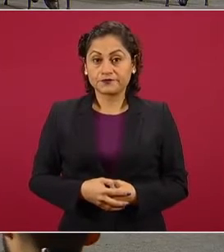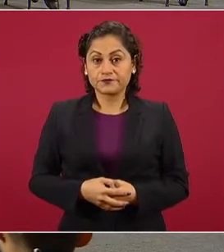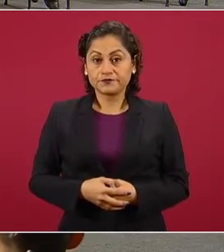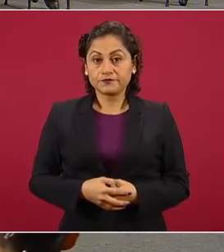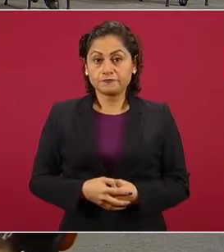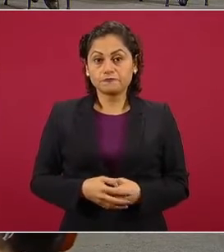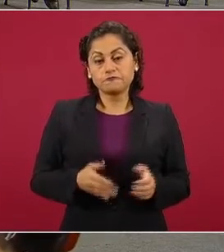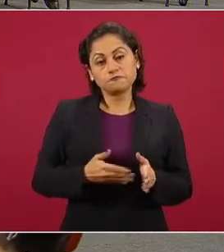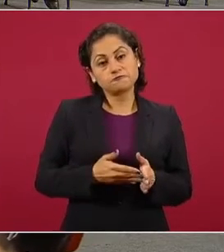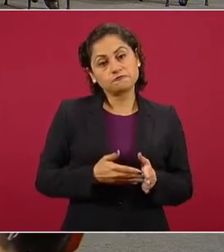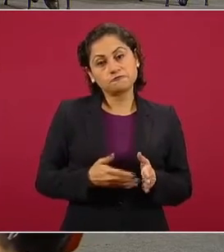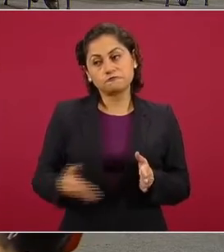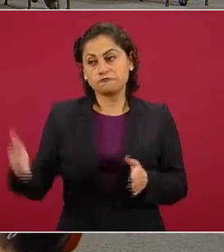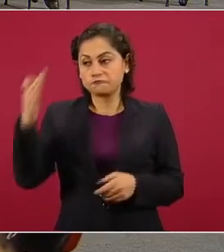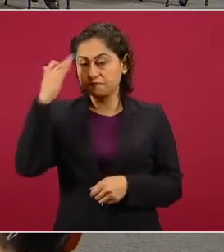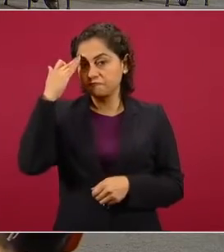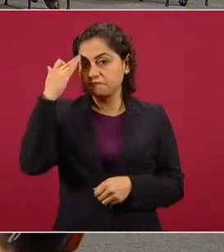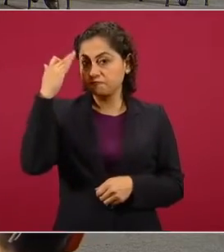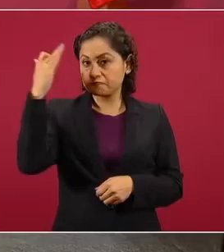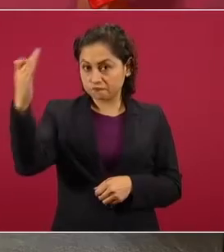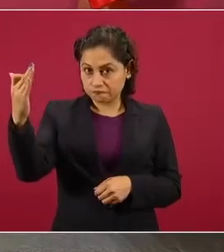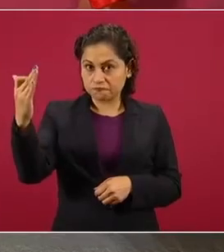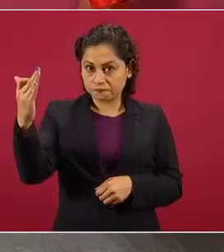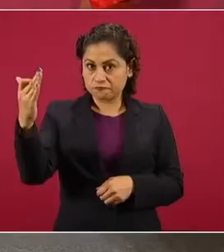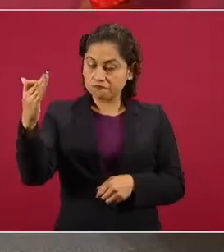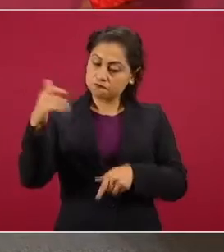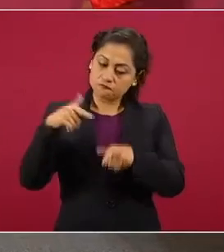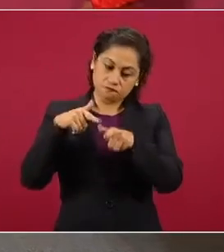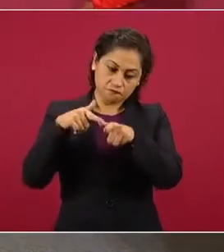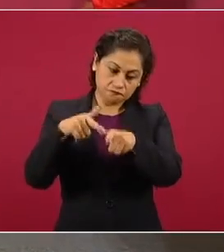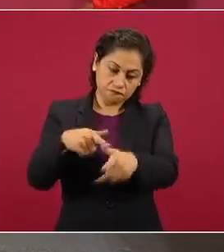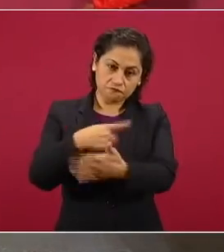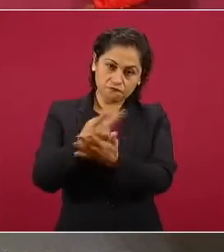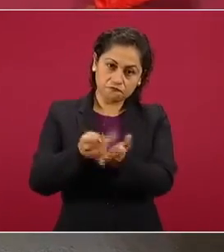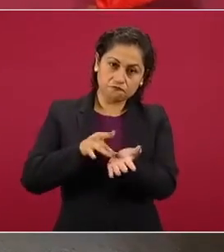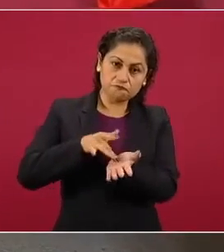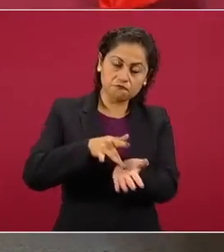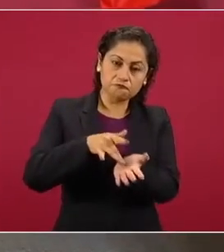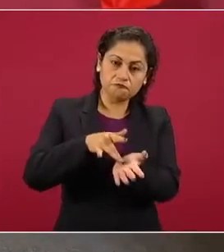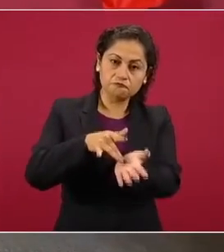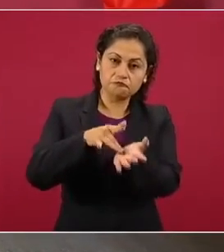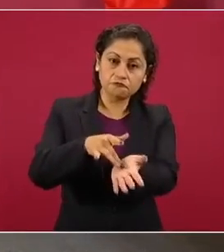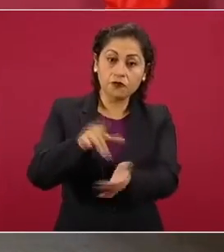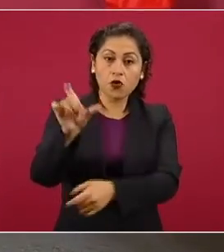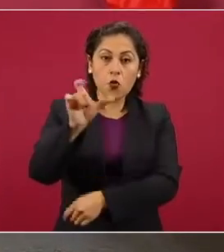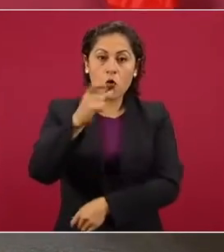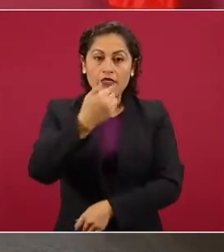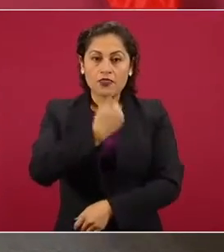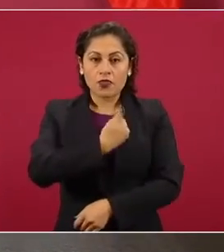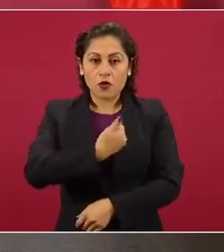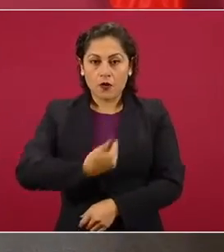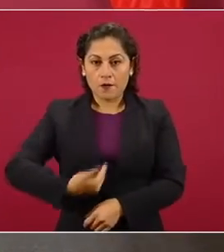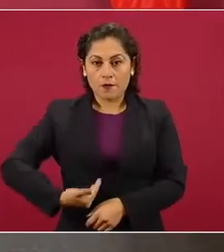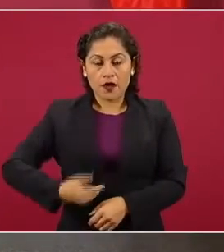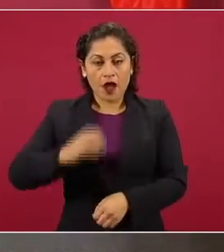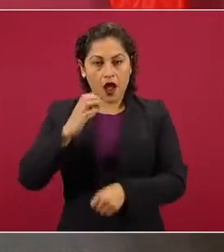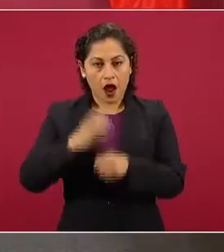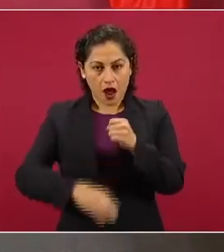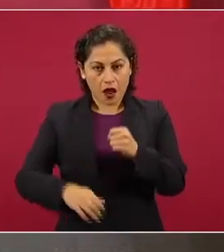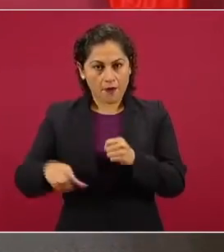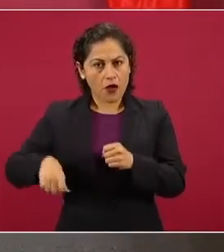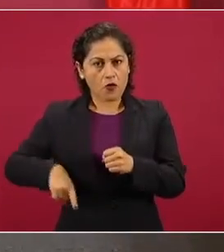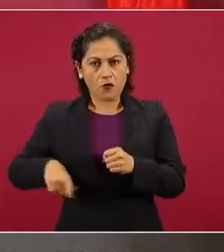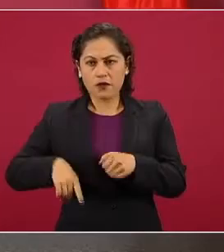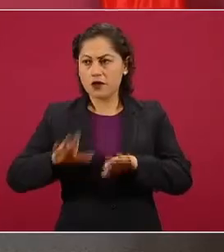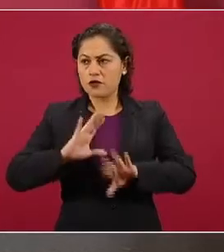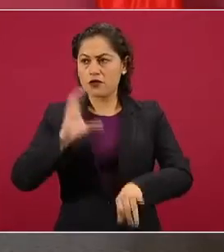vigencia hasta el final de nuestro gobierno, si así lo dispone el pueblo. Y